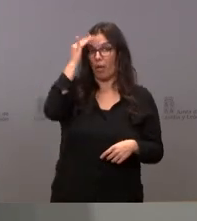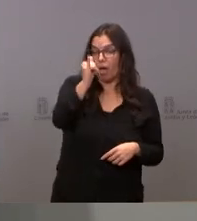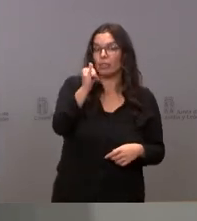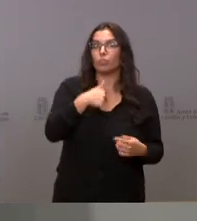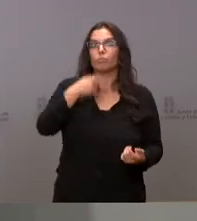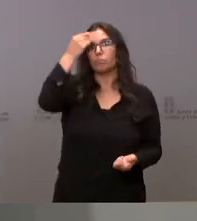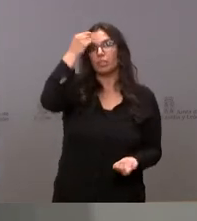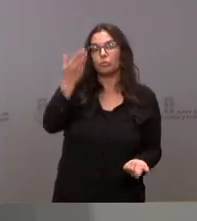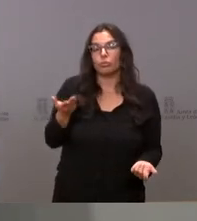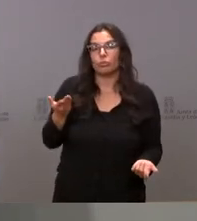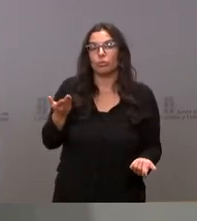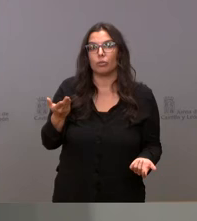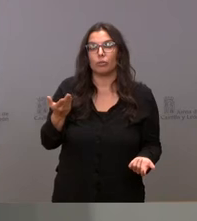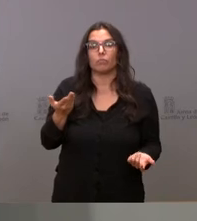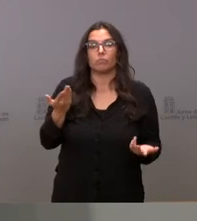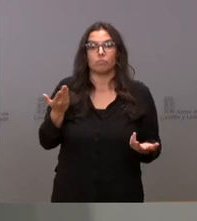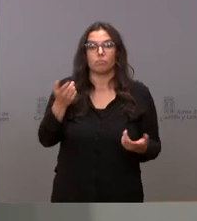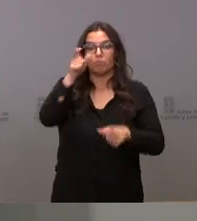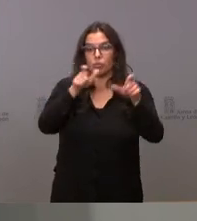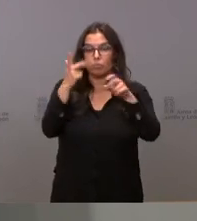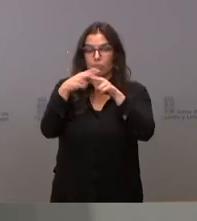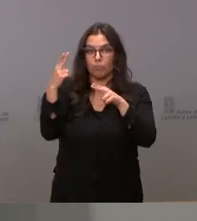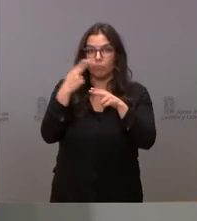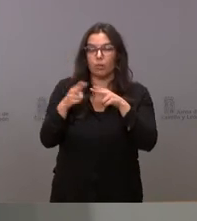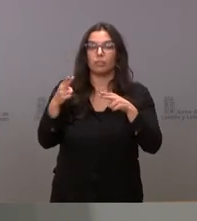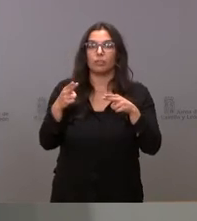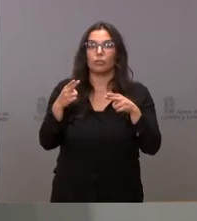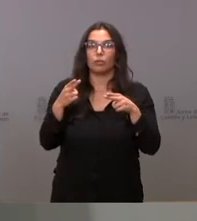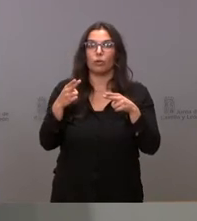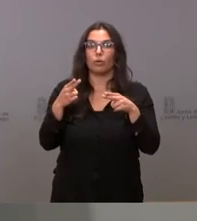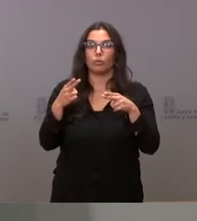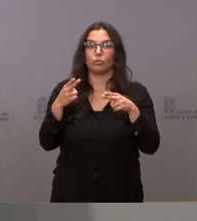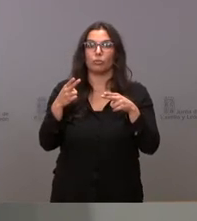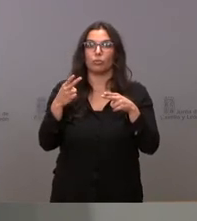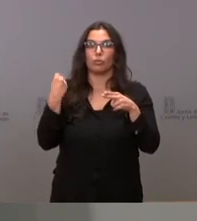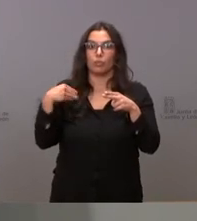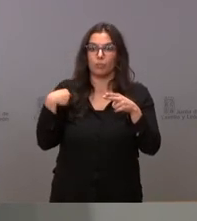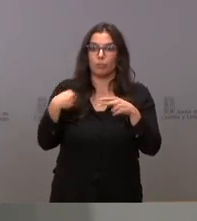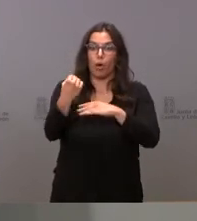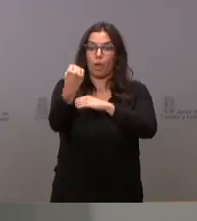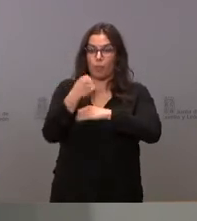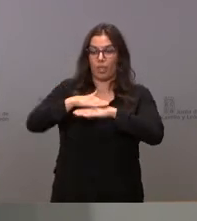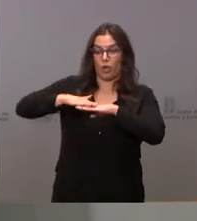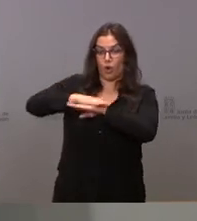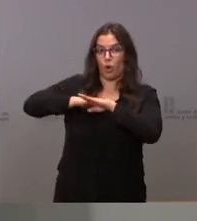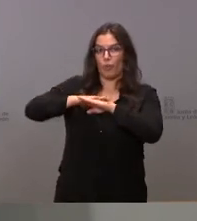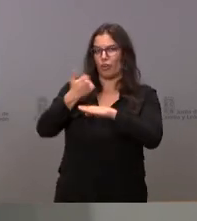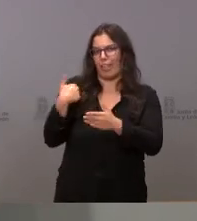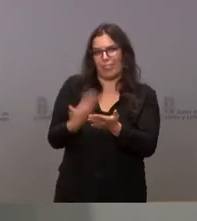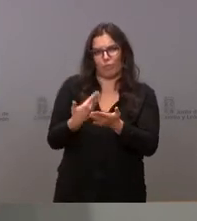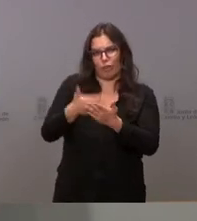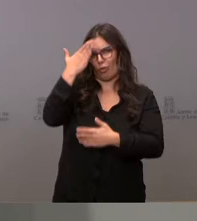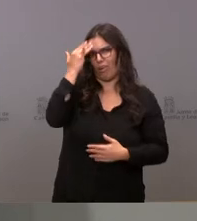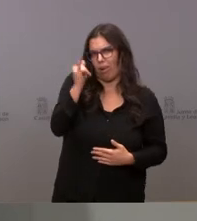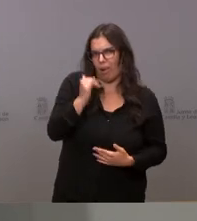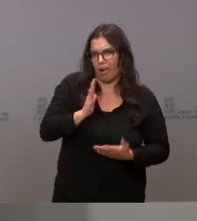de los actores políticos que sustentan la acción del Gobierno está más que demostrada, ¿no? Yo creo